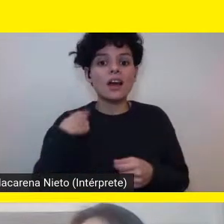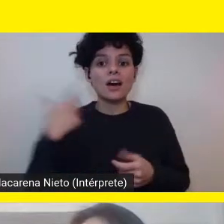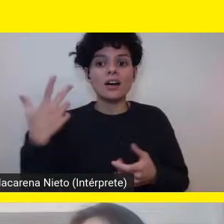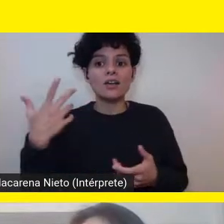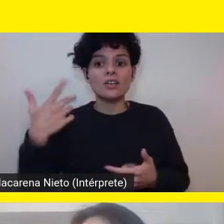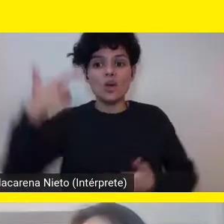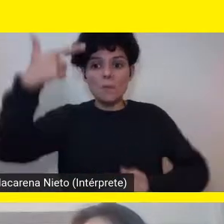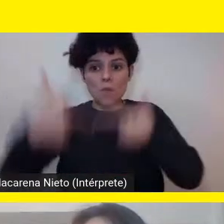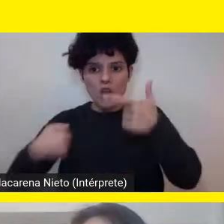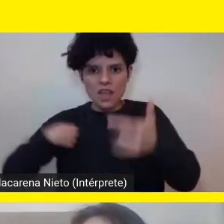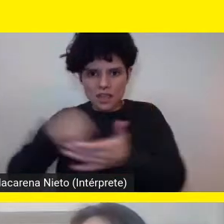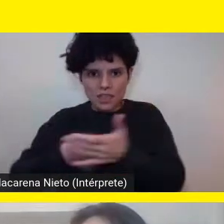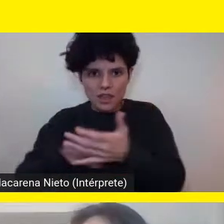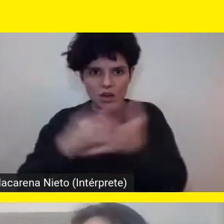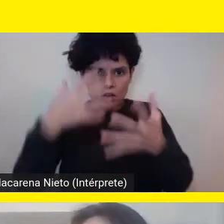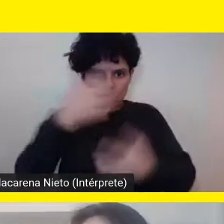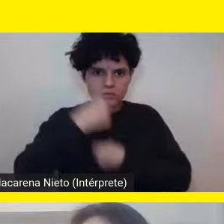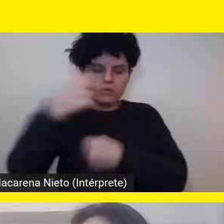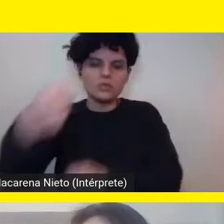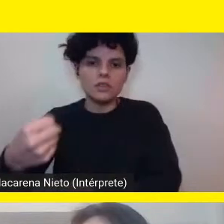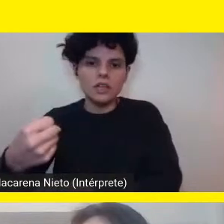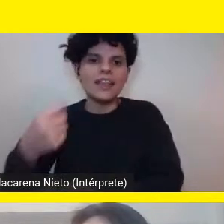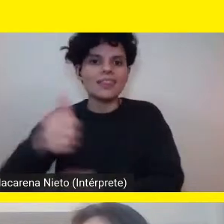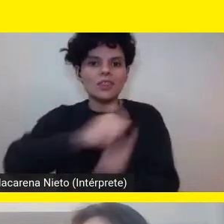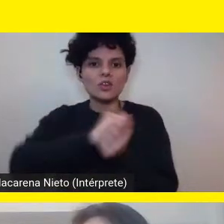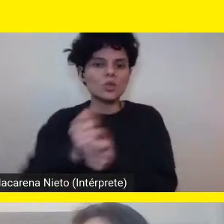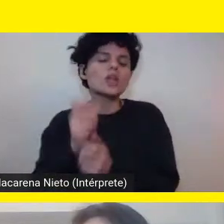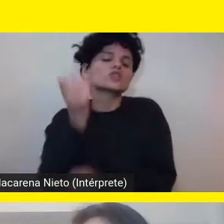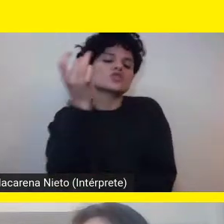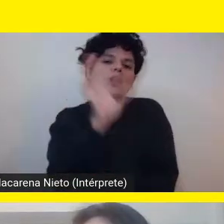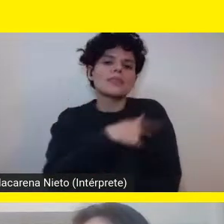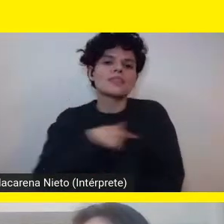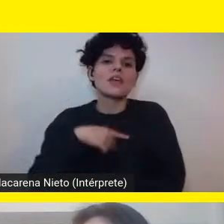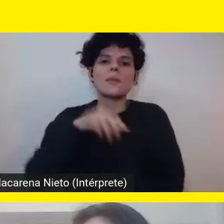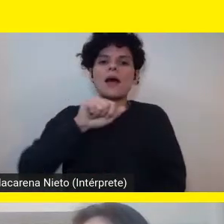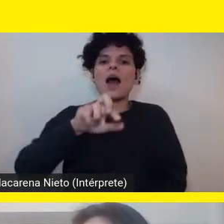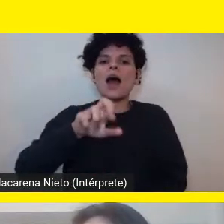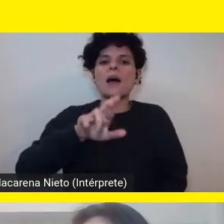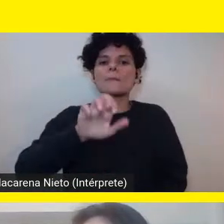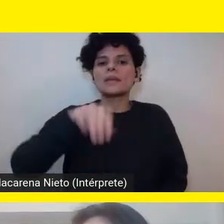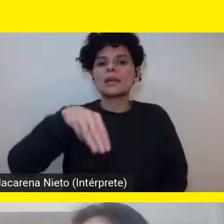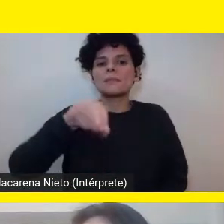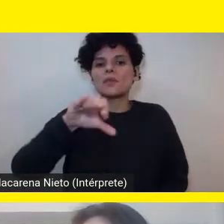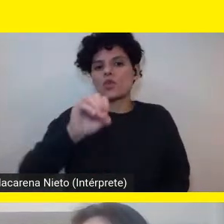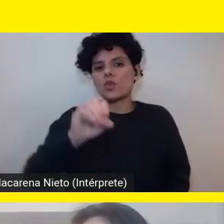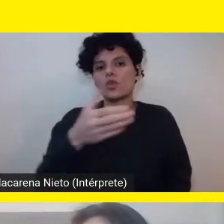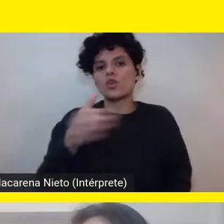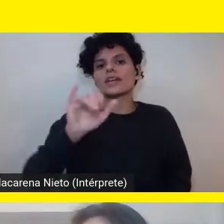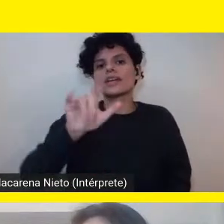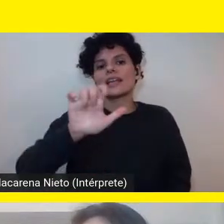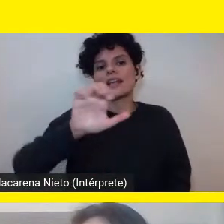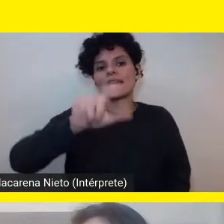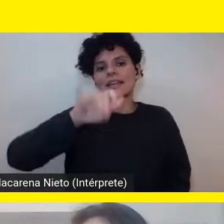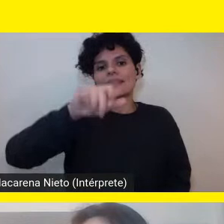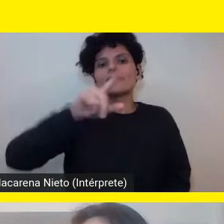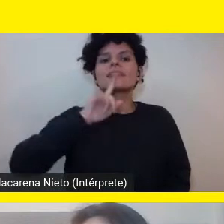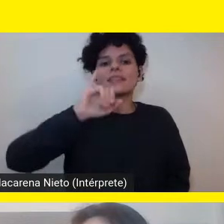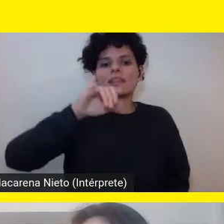juzgan como apremio ilegítimo nomás. ¿Cuál fue la otra expresión? Pancho usó una otra expresión, pero